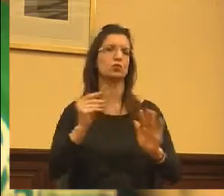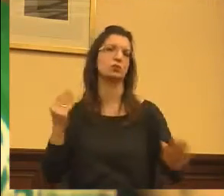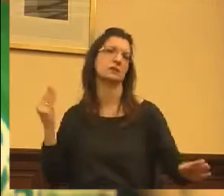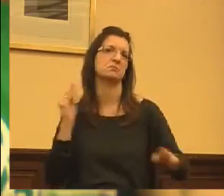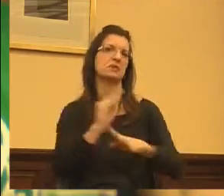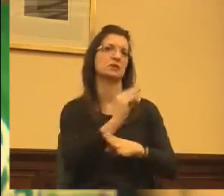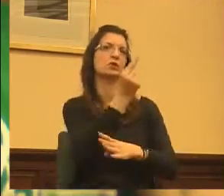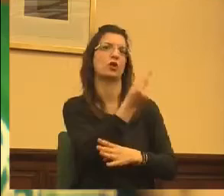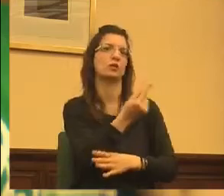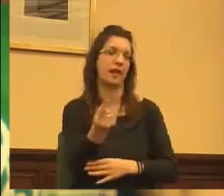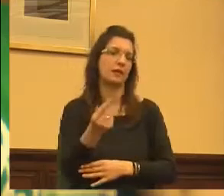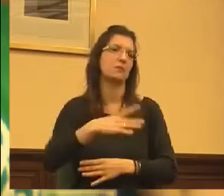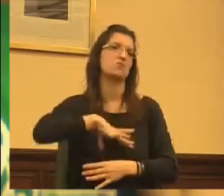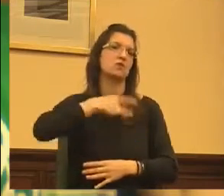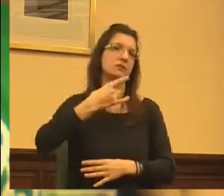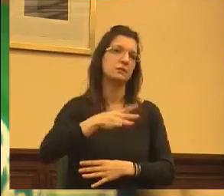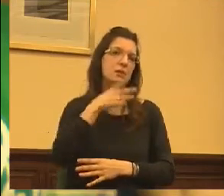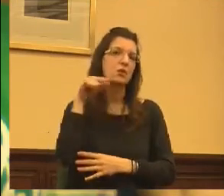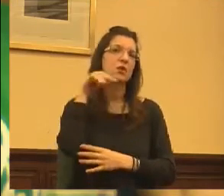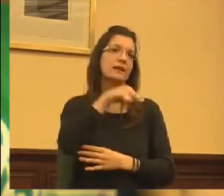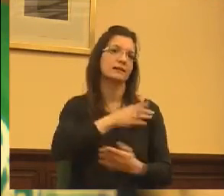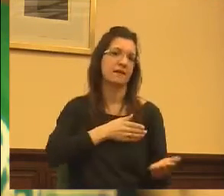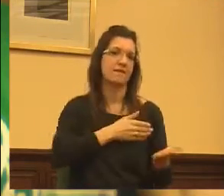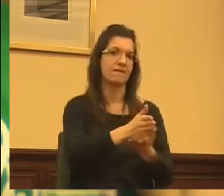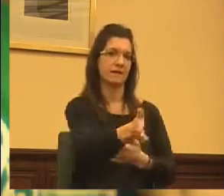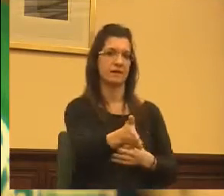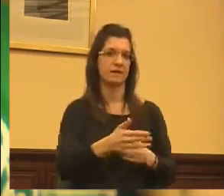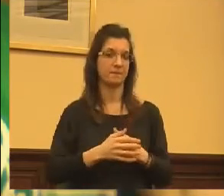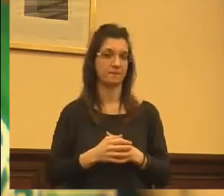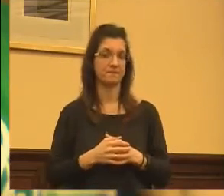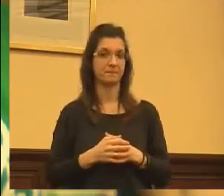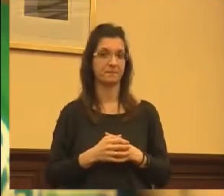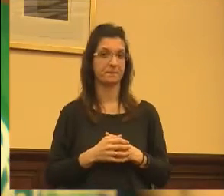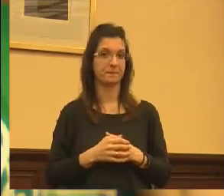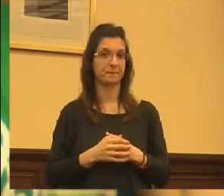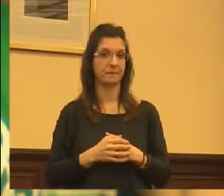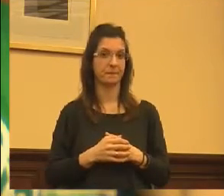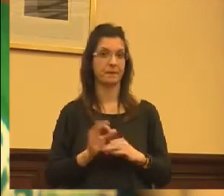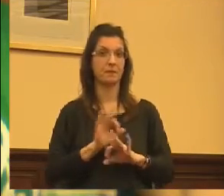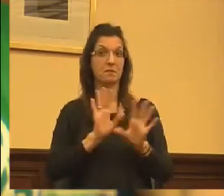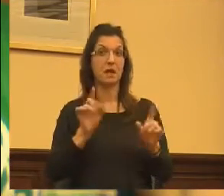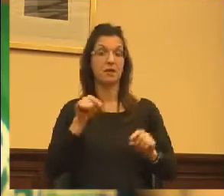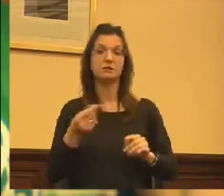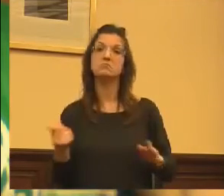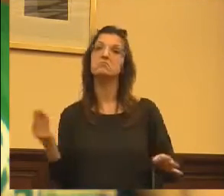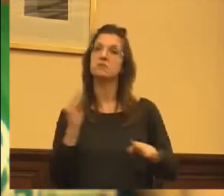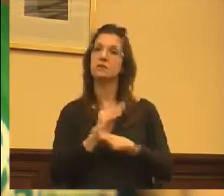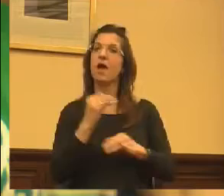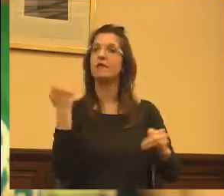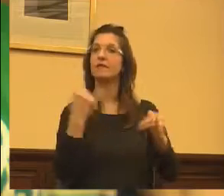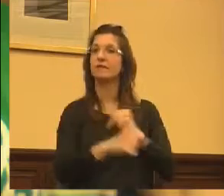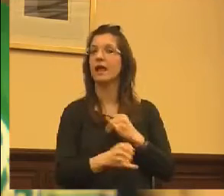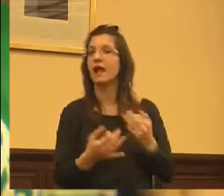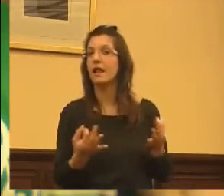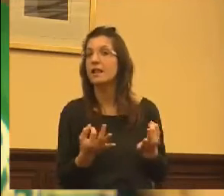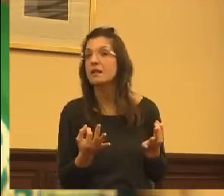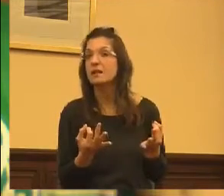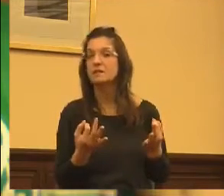de la inversión posible por esta vía. Y claro, esta inversión al final se